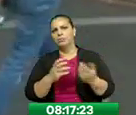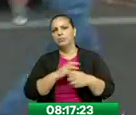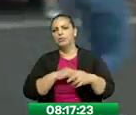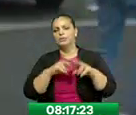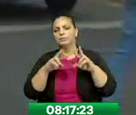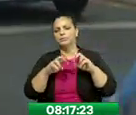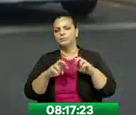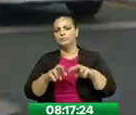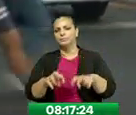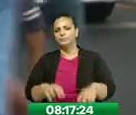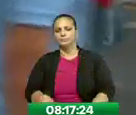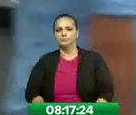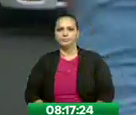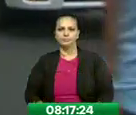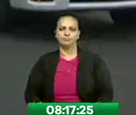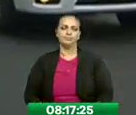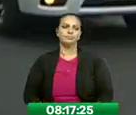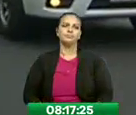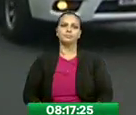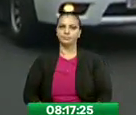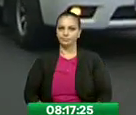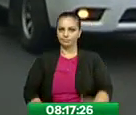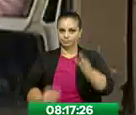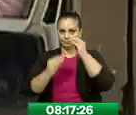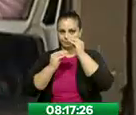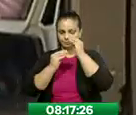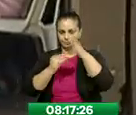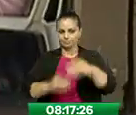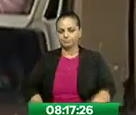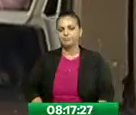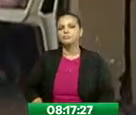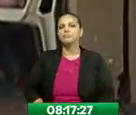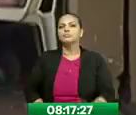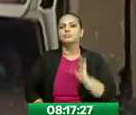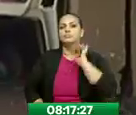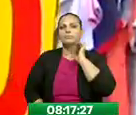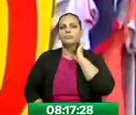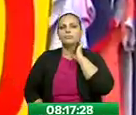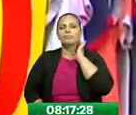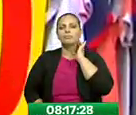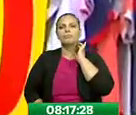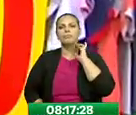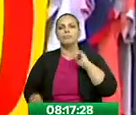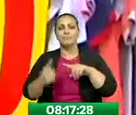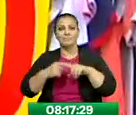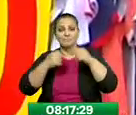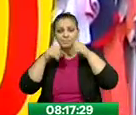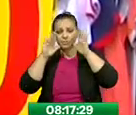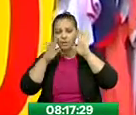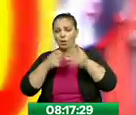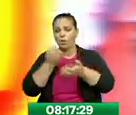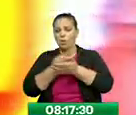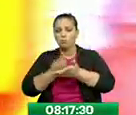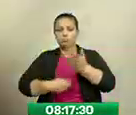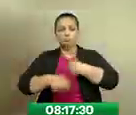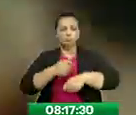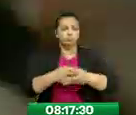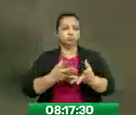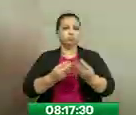Días tranquilos para el sector comercial de Guayaquil. Se incrementaron las compras y ventas y también los robos y asaltos en estos